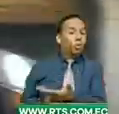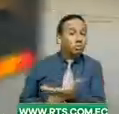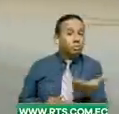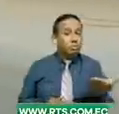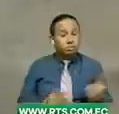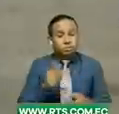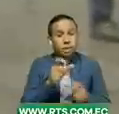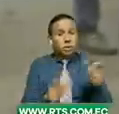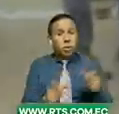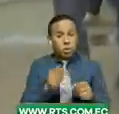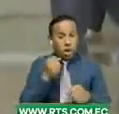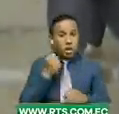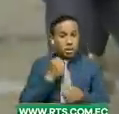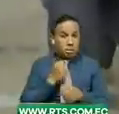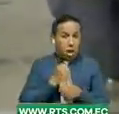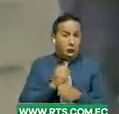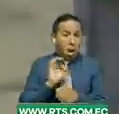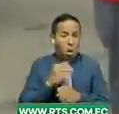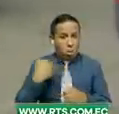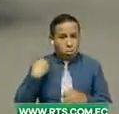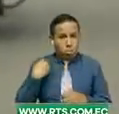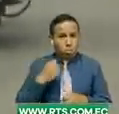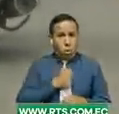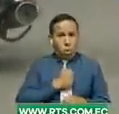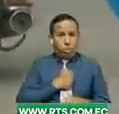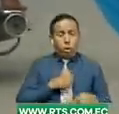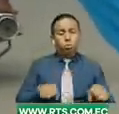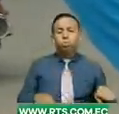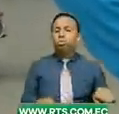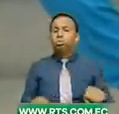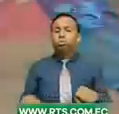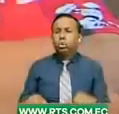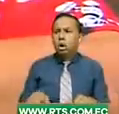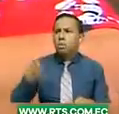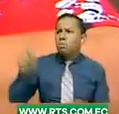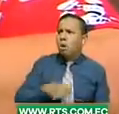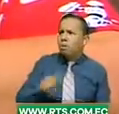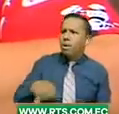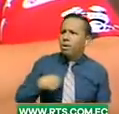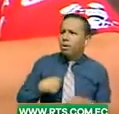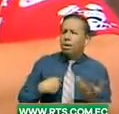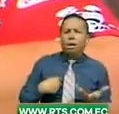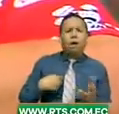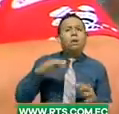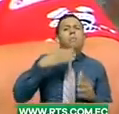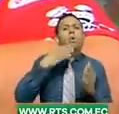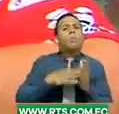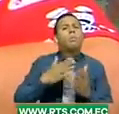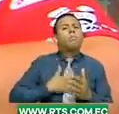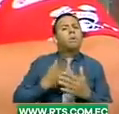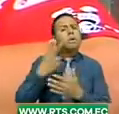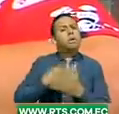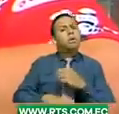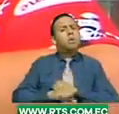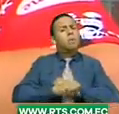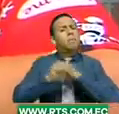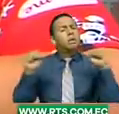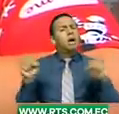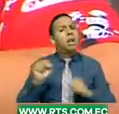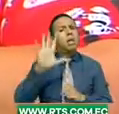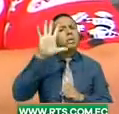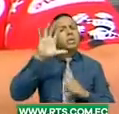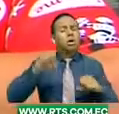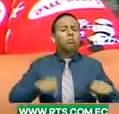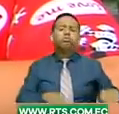que piden no confundir justos con pecadores. Porque mi hija se va a las 5 de la mañana a la universidad, ya que estudia en